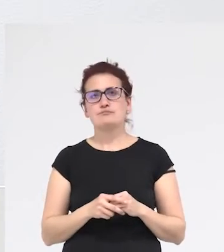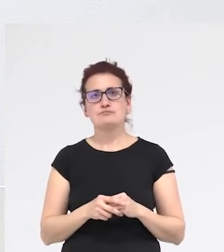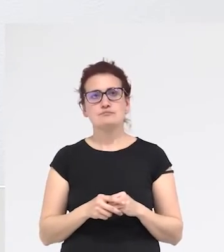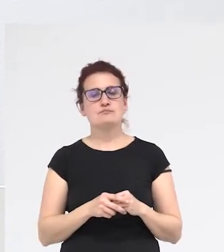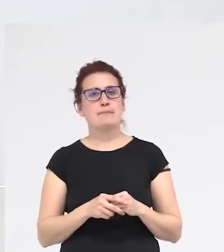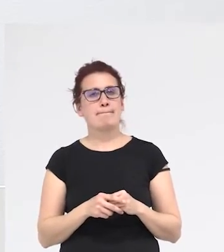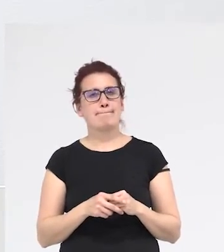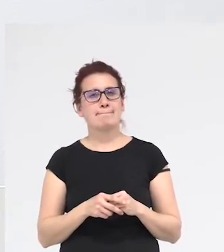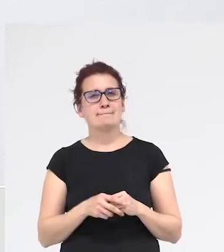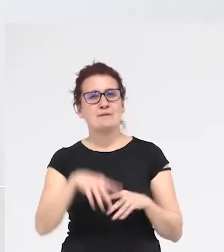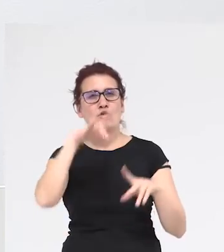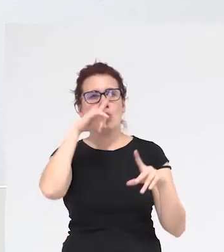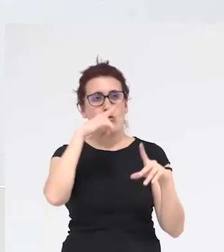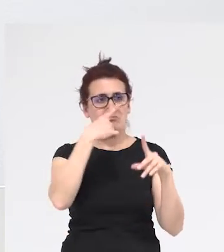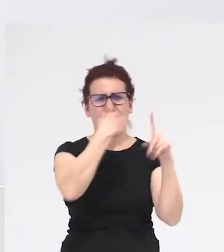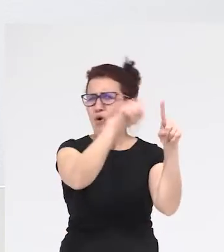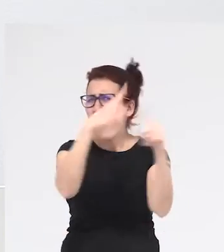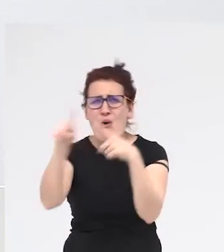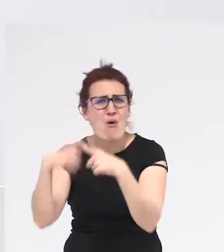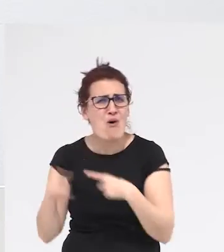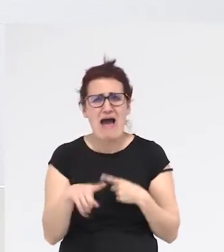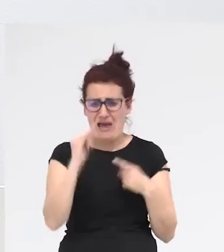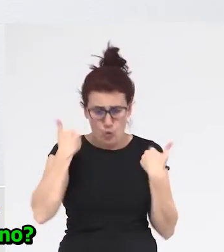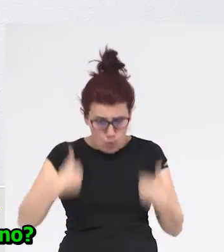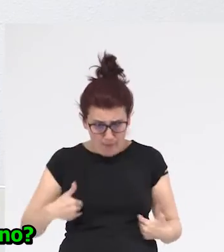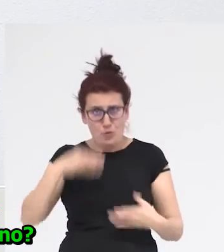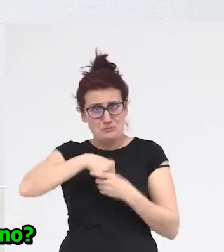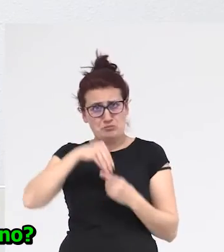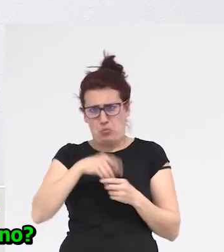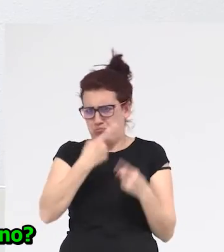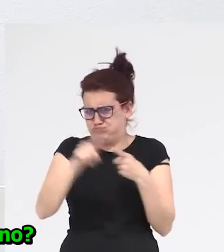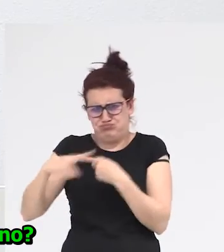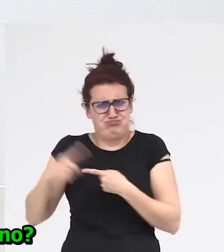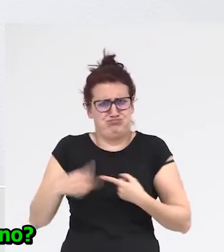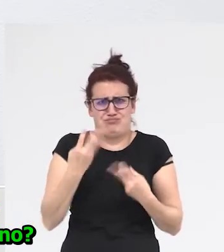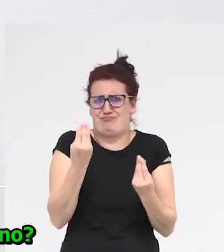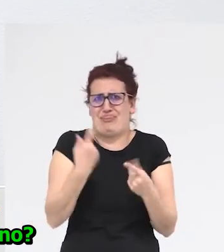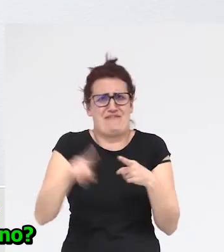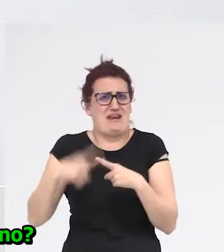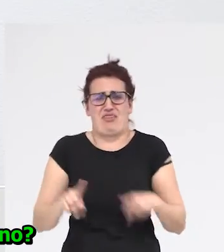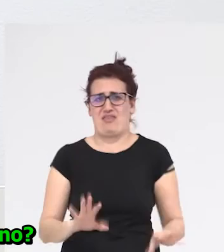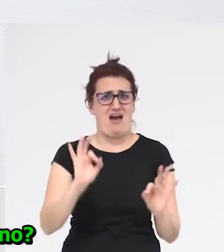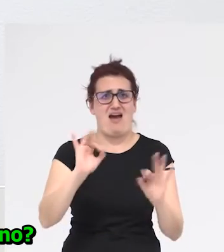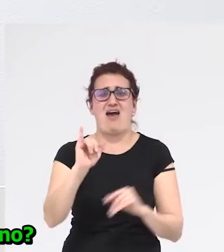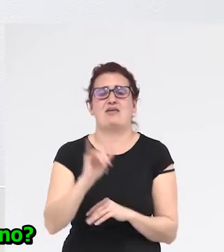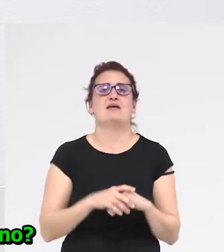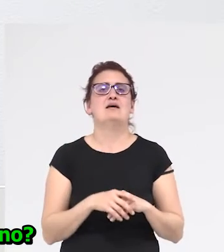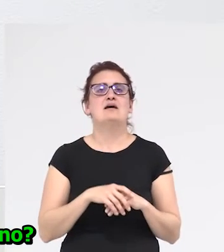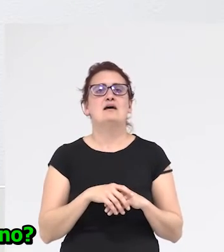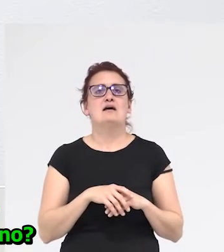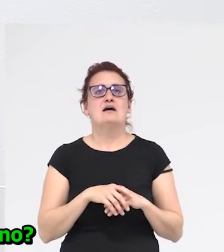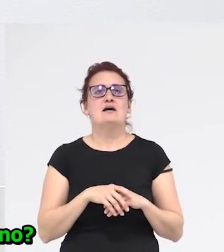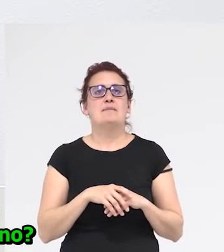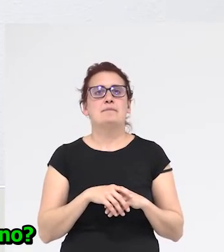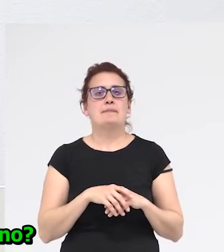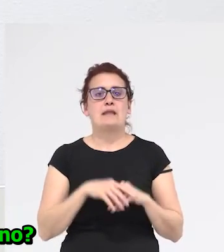teniendo en cuenta también una multiplicidad de cosas que atraviesan el cuerpo, ¿no? Pero claramente sin